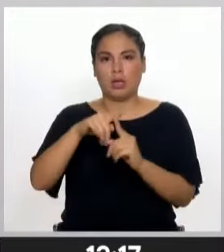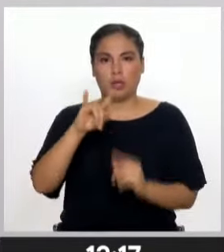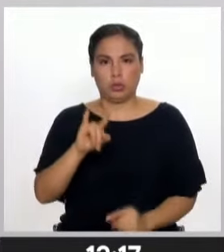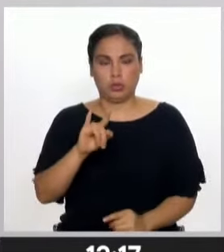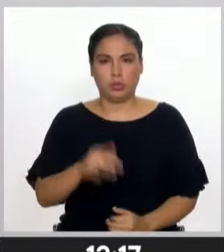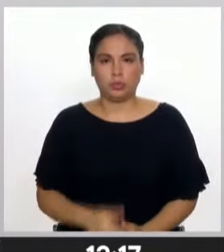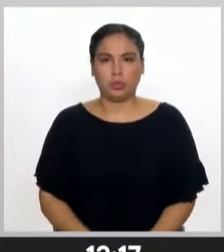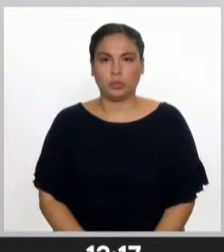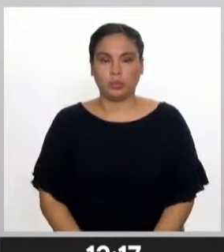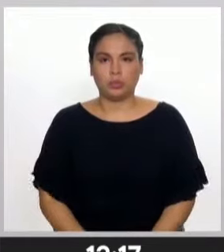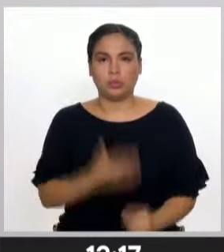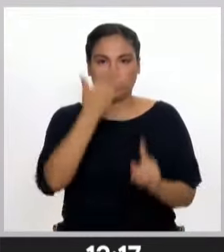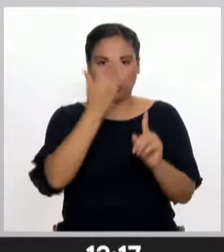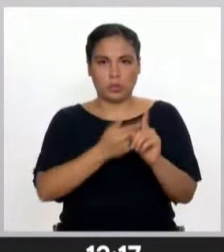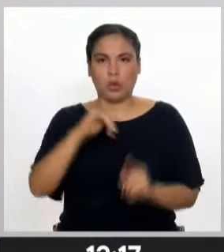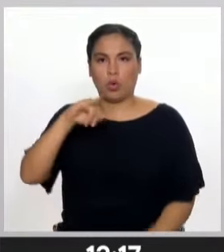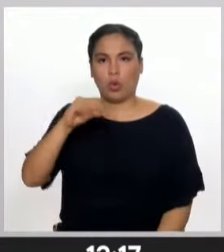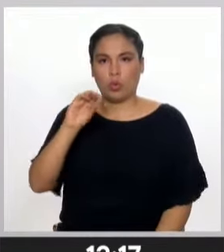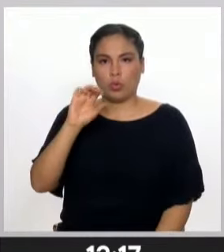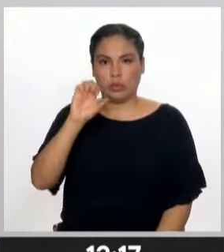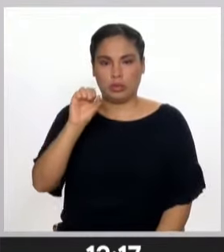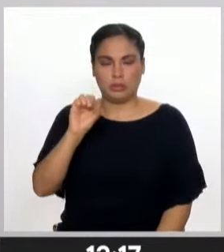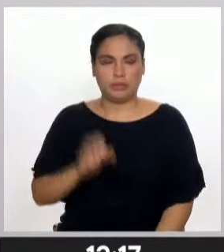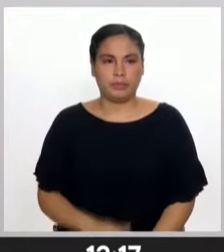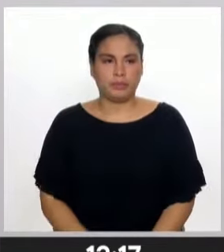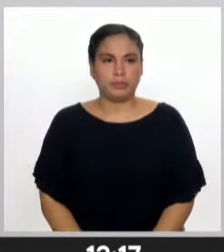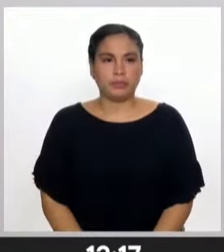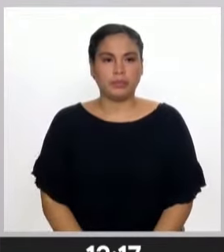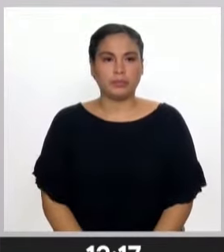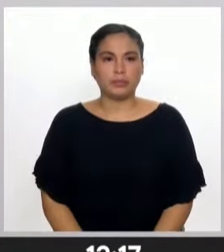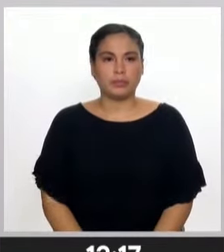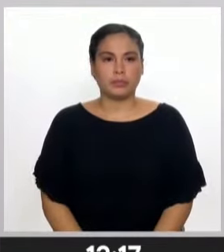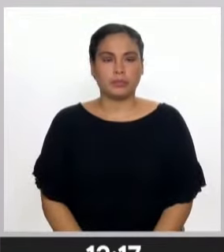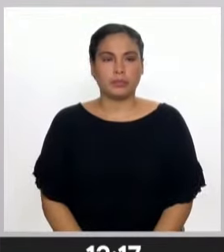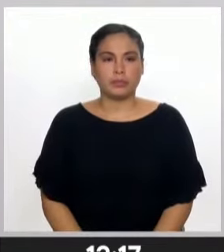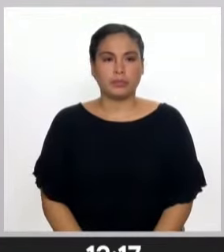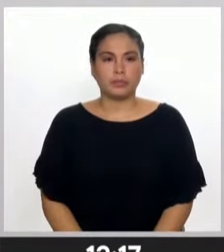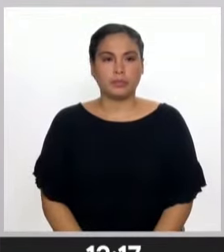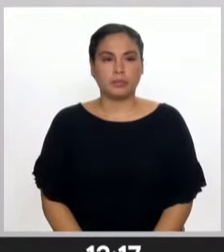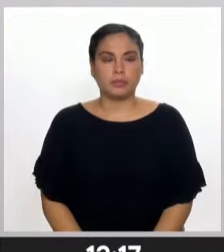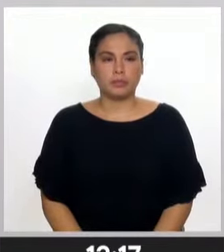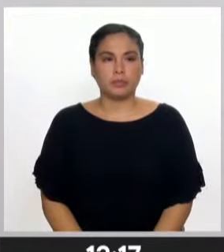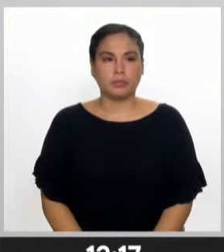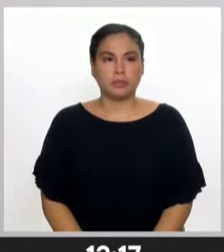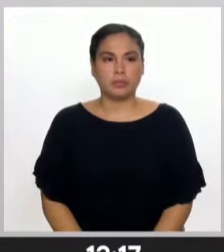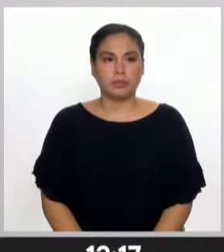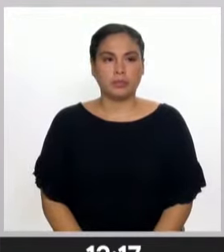Transporte Urbano, José Aguilar. Hacemos la primera parte.